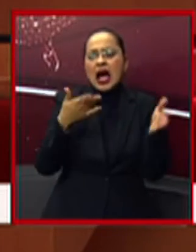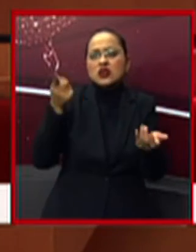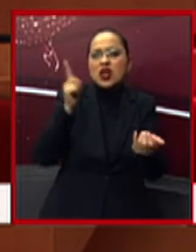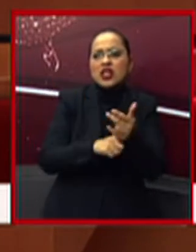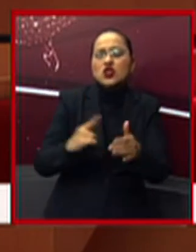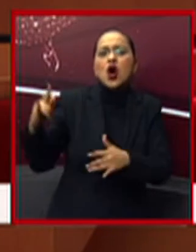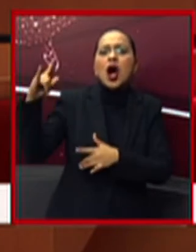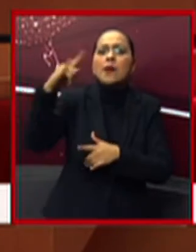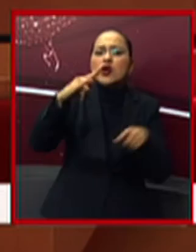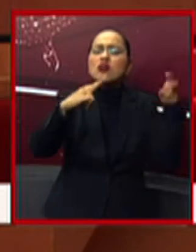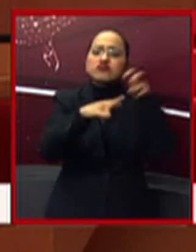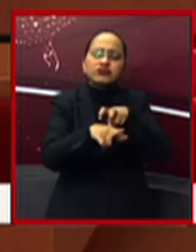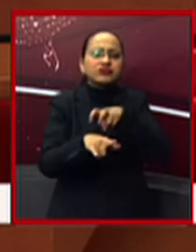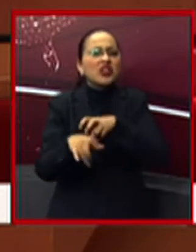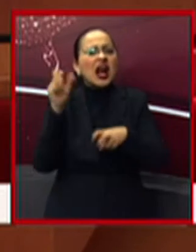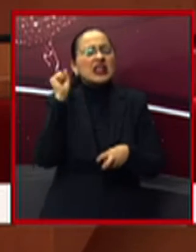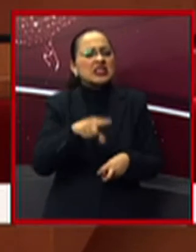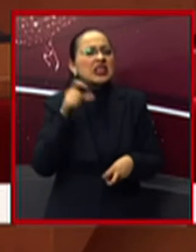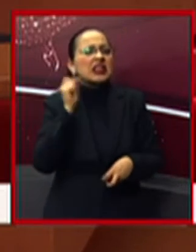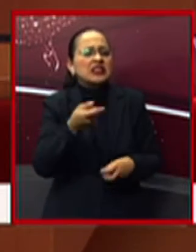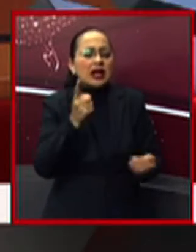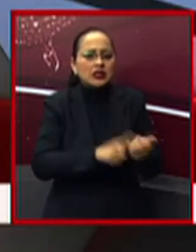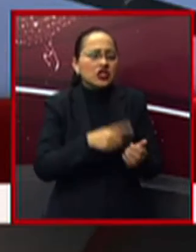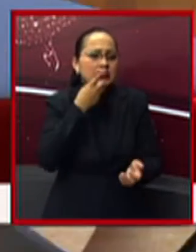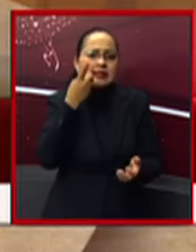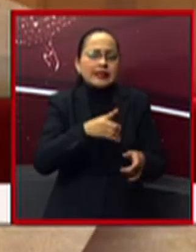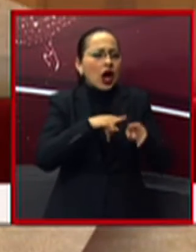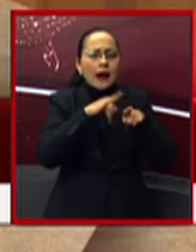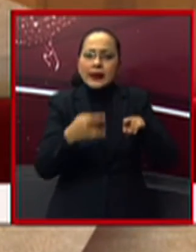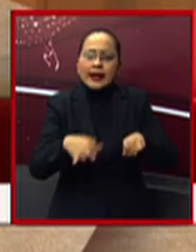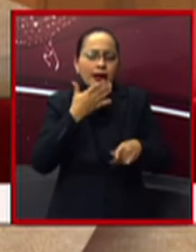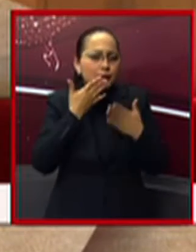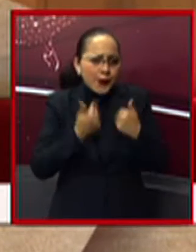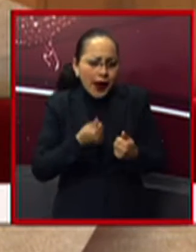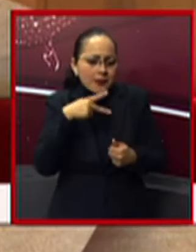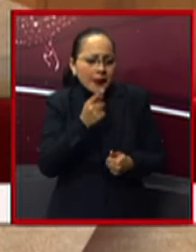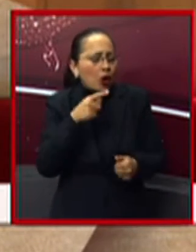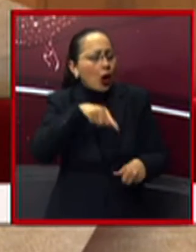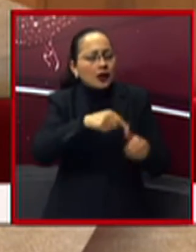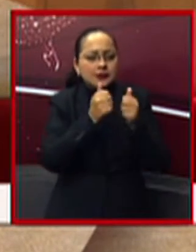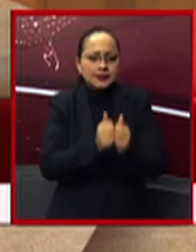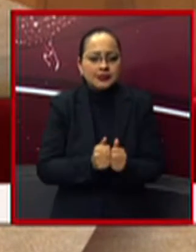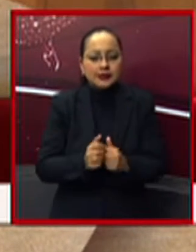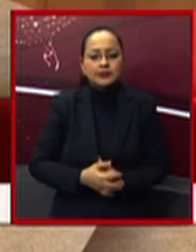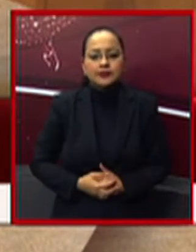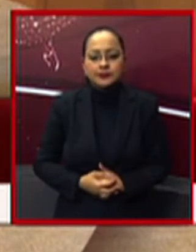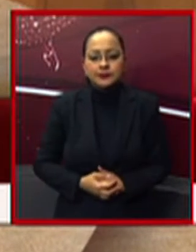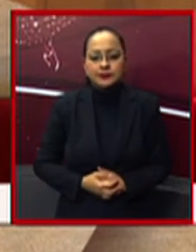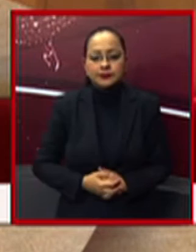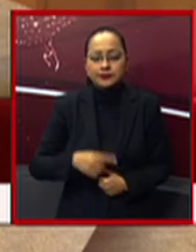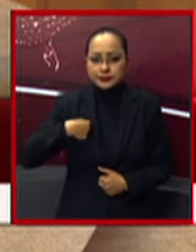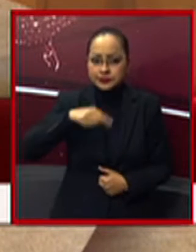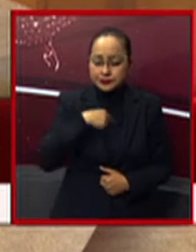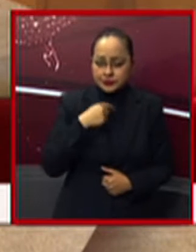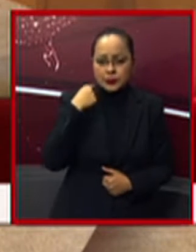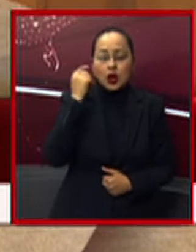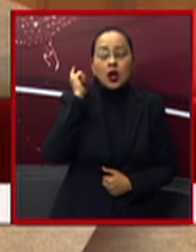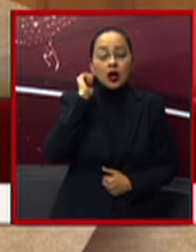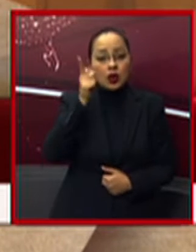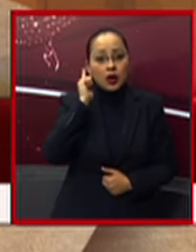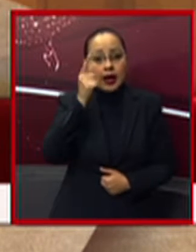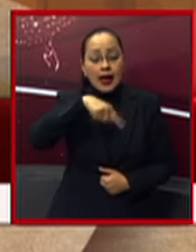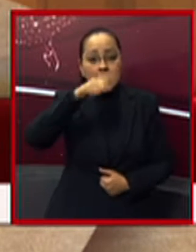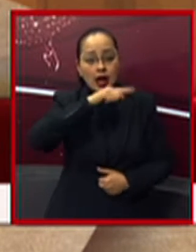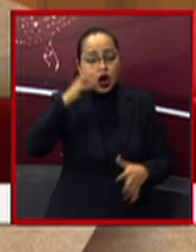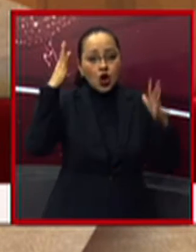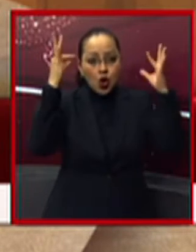volador, que ya nos dijo que no tiene alberca. ¿Qué esperamos del señor Sada y de los cónsules?